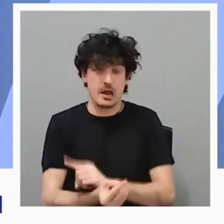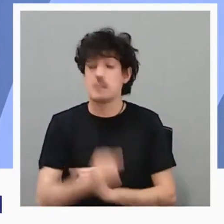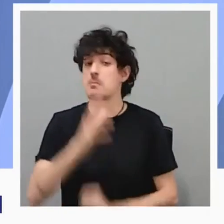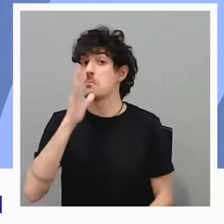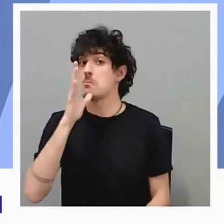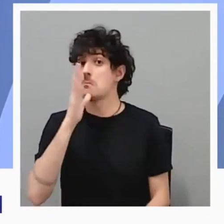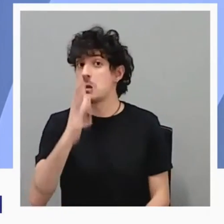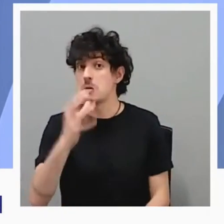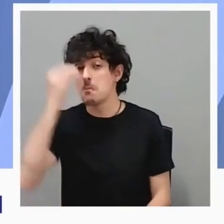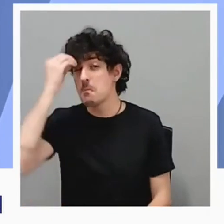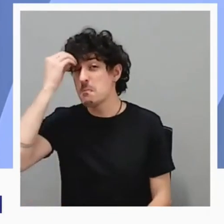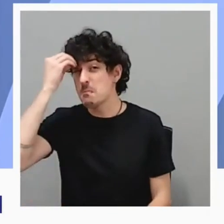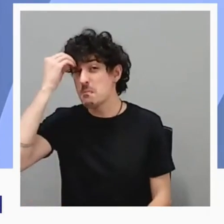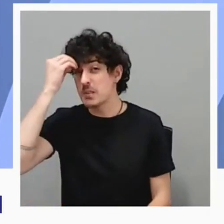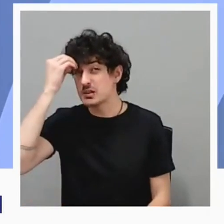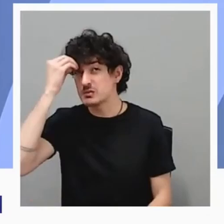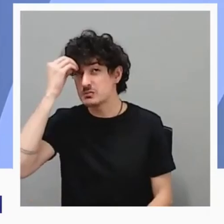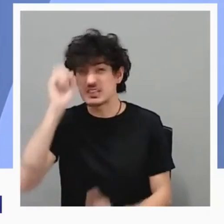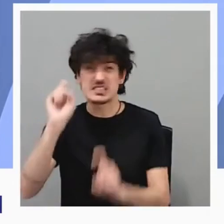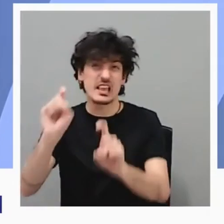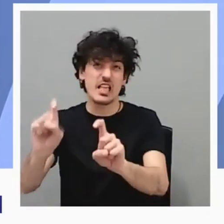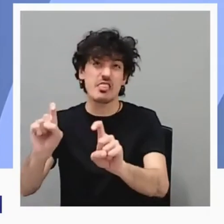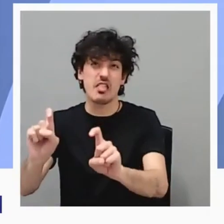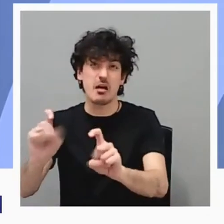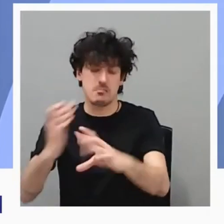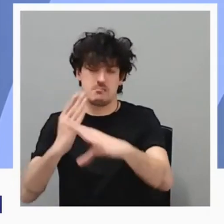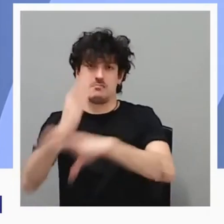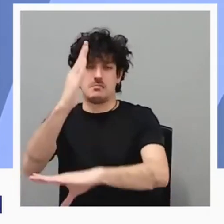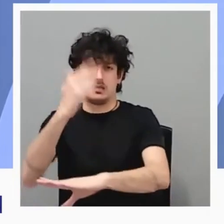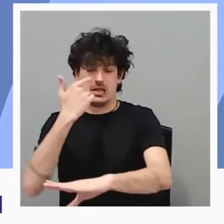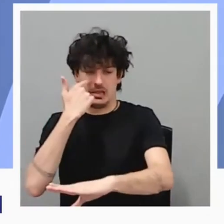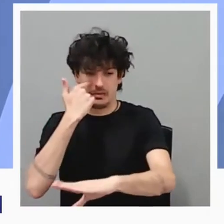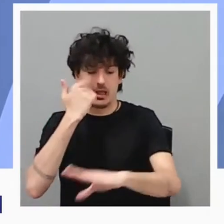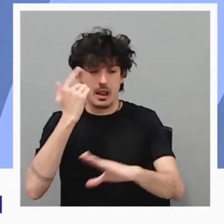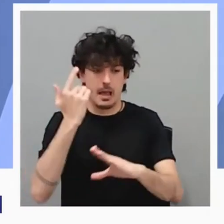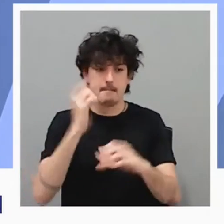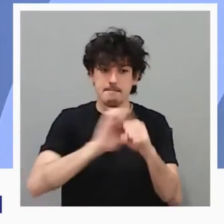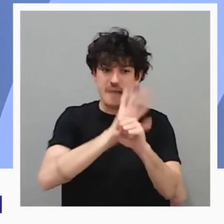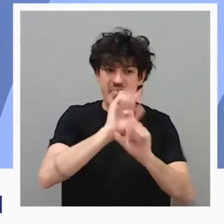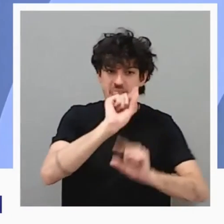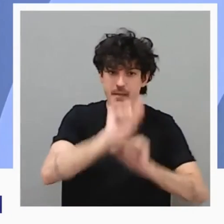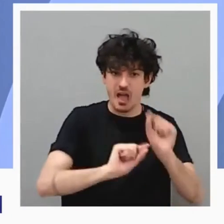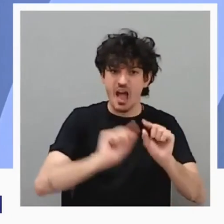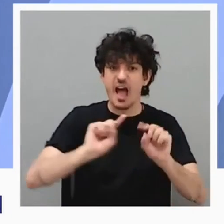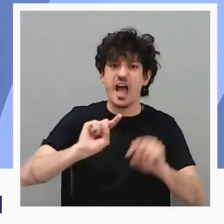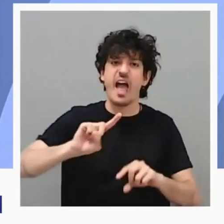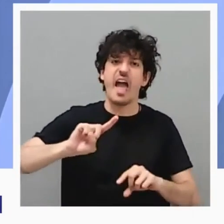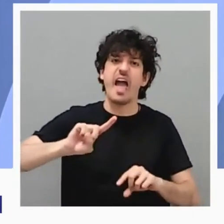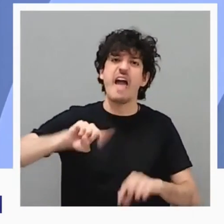digamos que la pandemia ha tenido dos efectos, diría yo. Primero, que ha multiplicado,